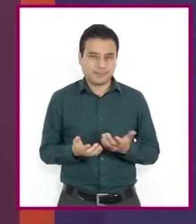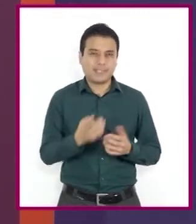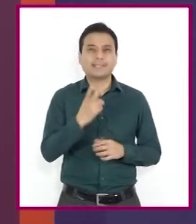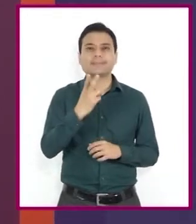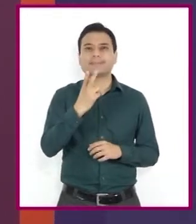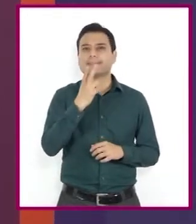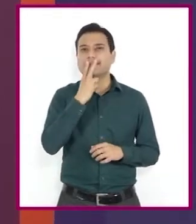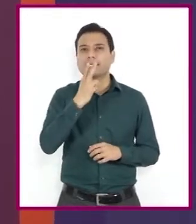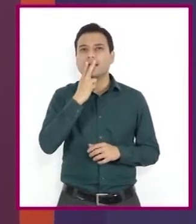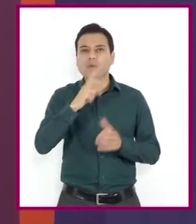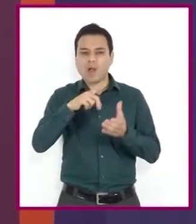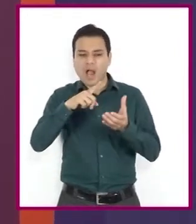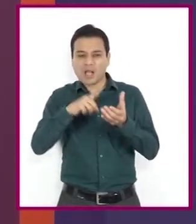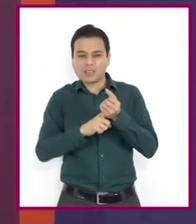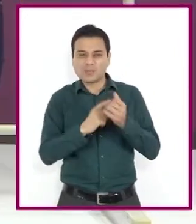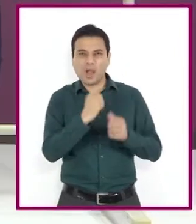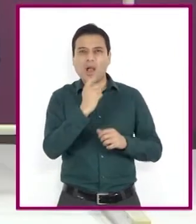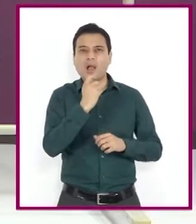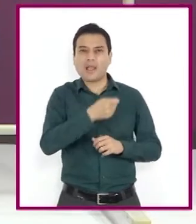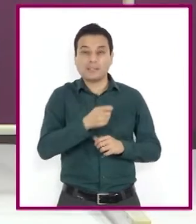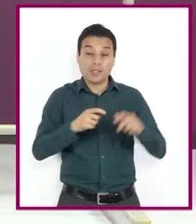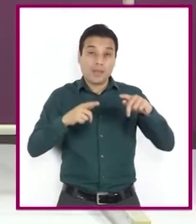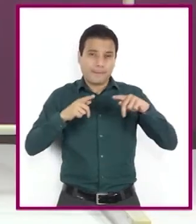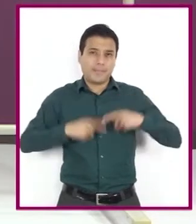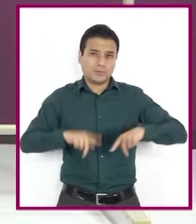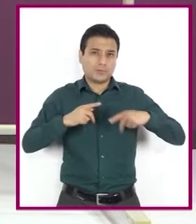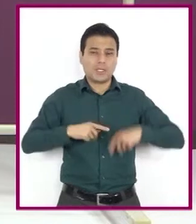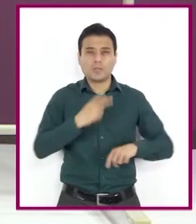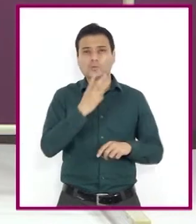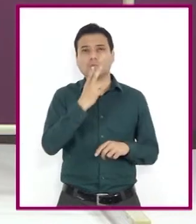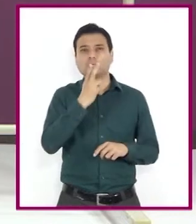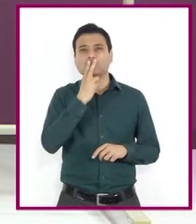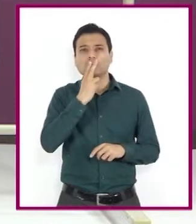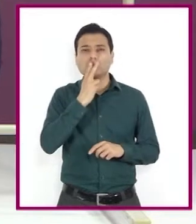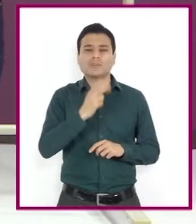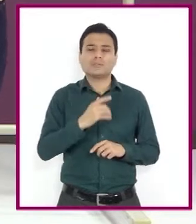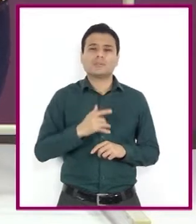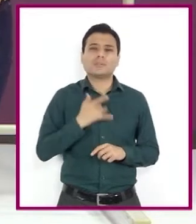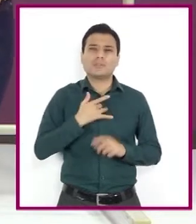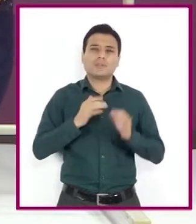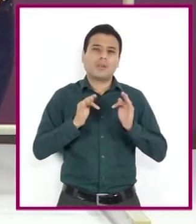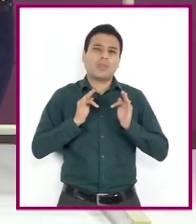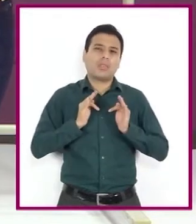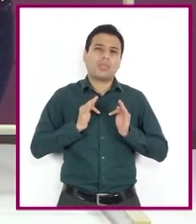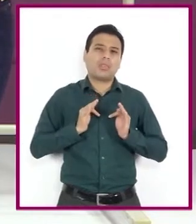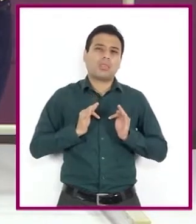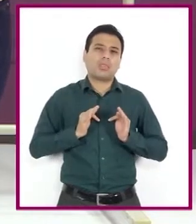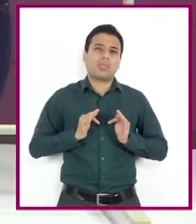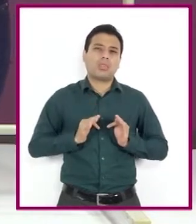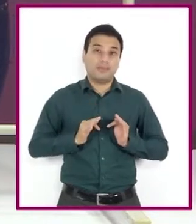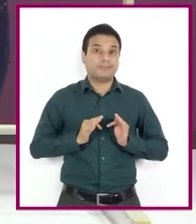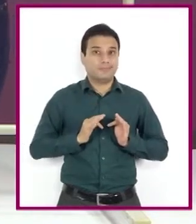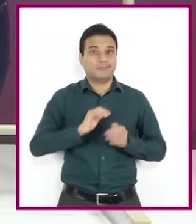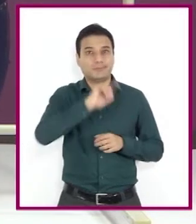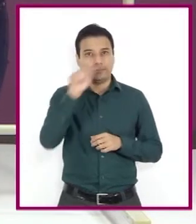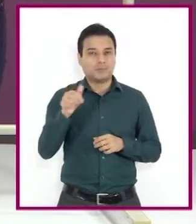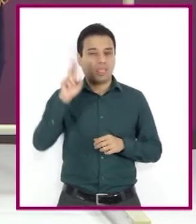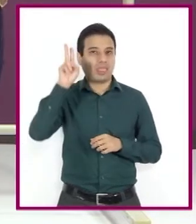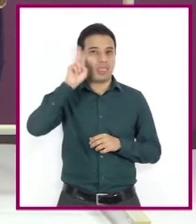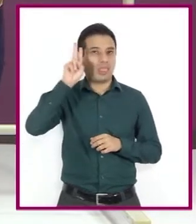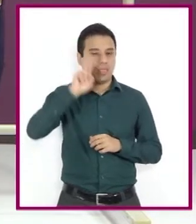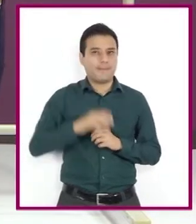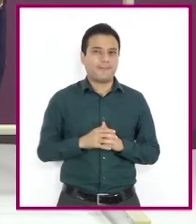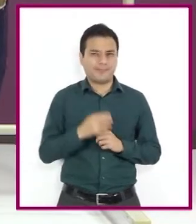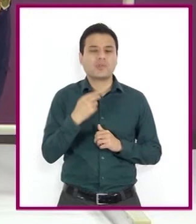cigarro. Provoca en el consumidor una sensación de tranquilidad, pero es muy adictiva. Excelente,